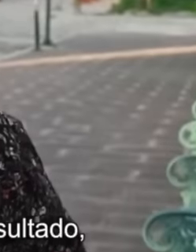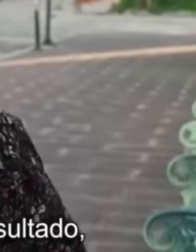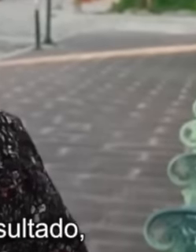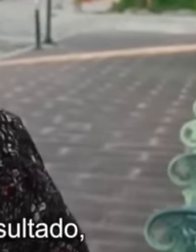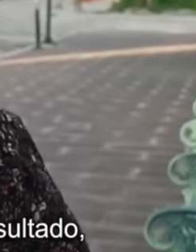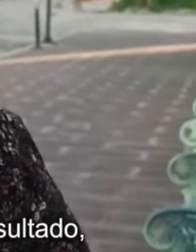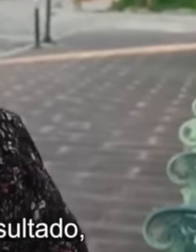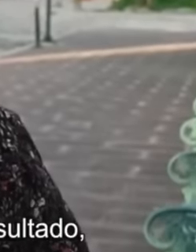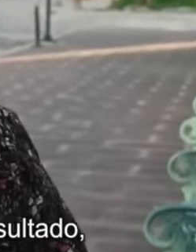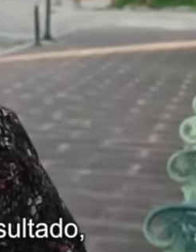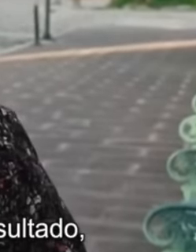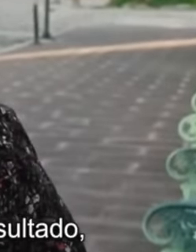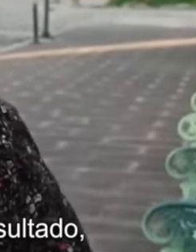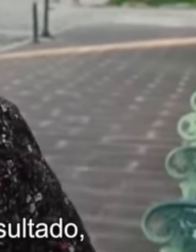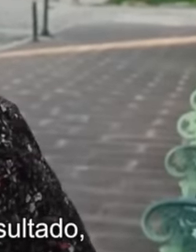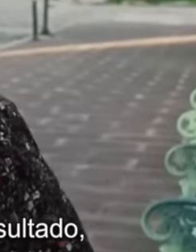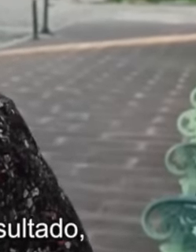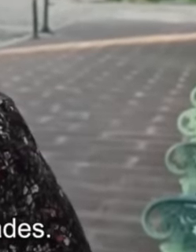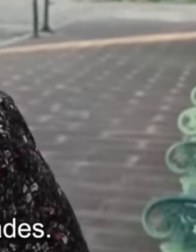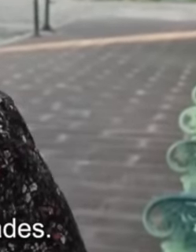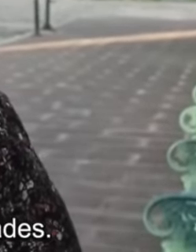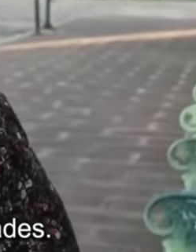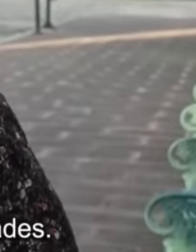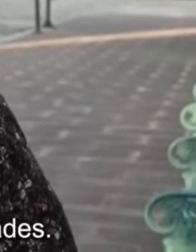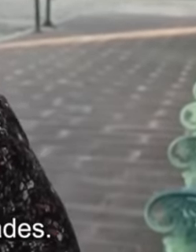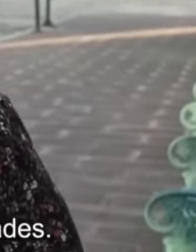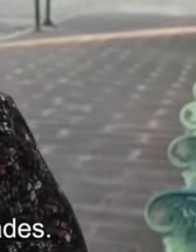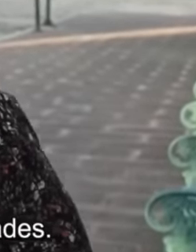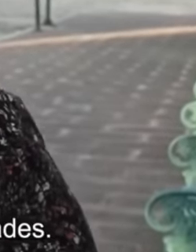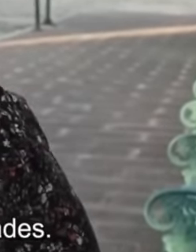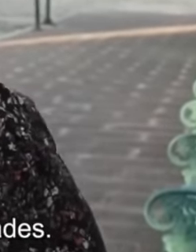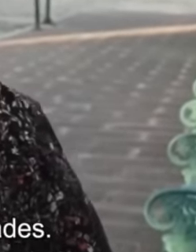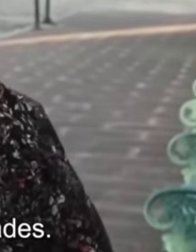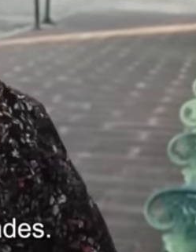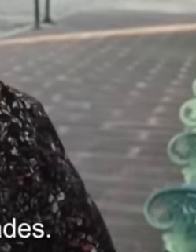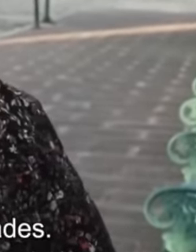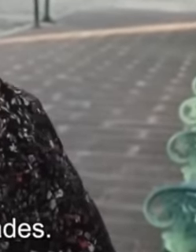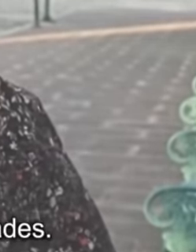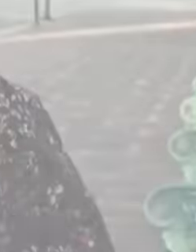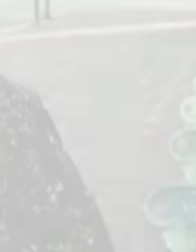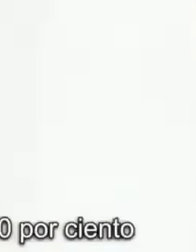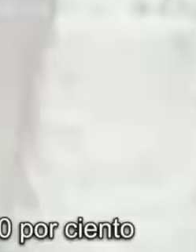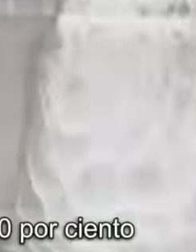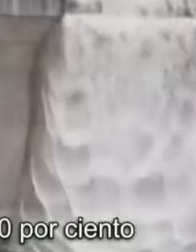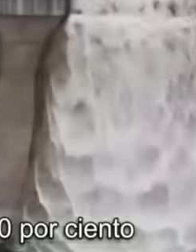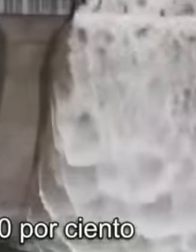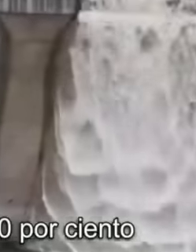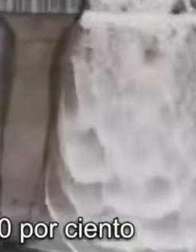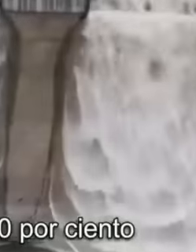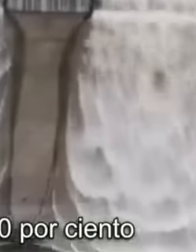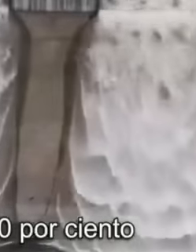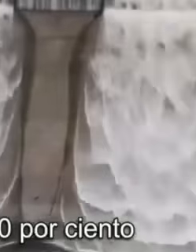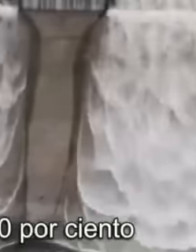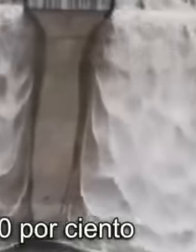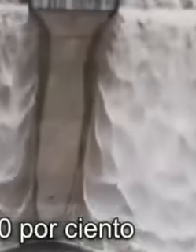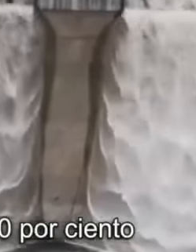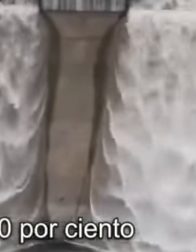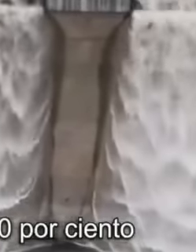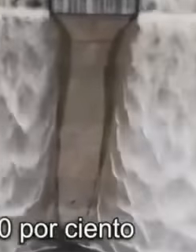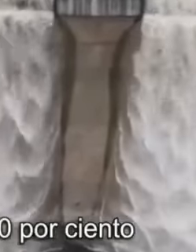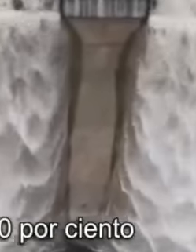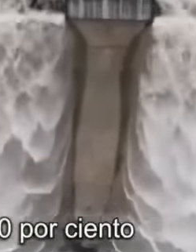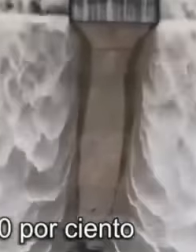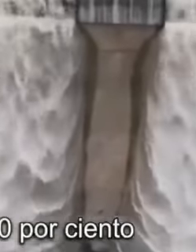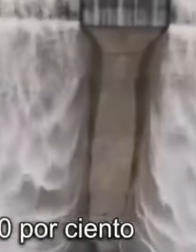pero creo que el día de hoy entregamos un buen resultado y de eso pueden dar cuenta las propias comunidades. Hoy, el sistema del Zapotillo se